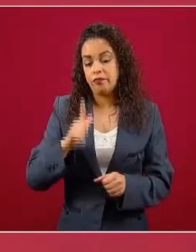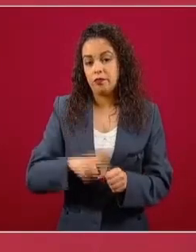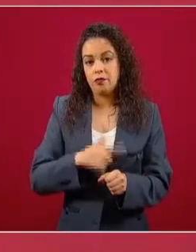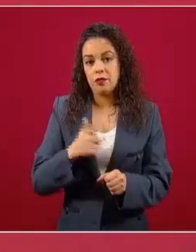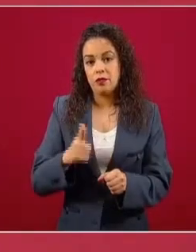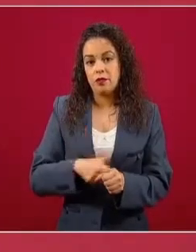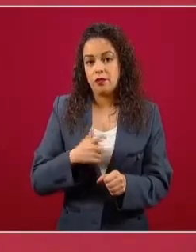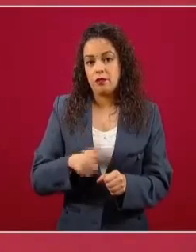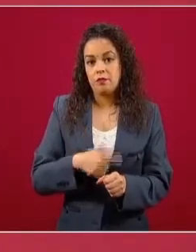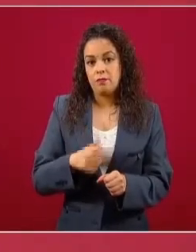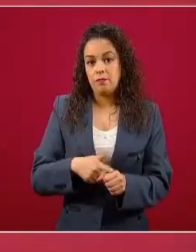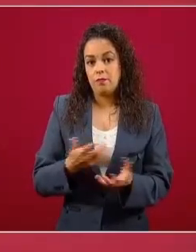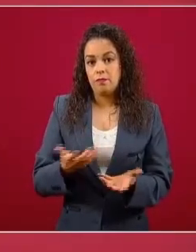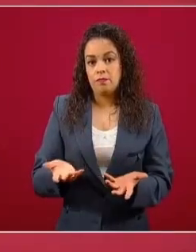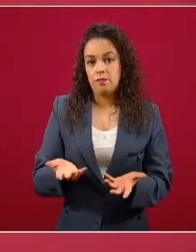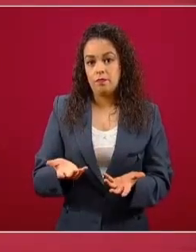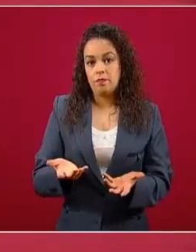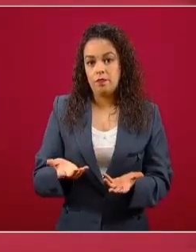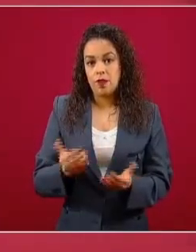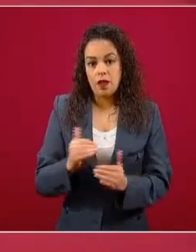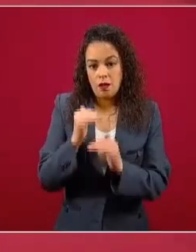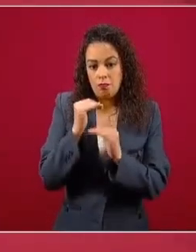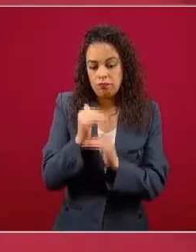sin proporción.